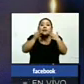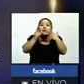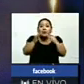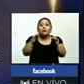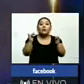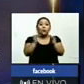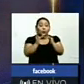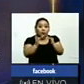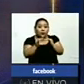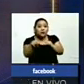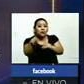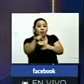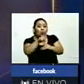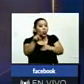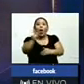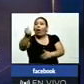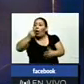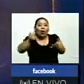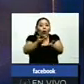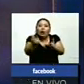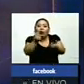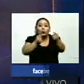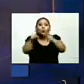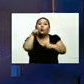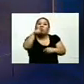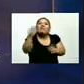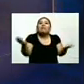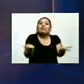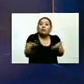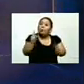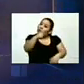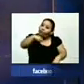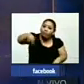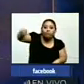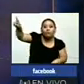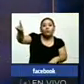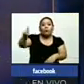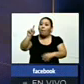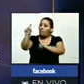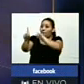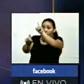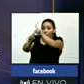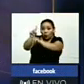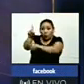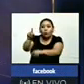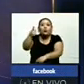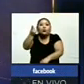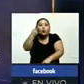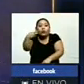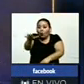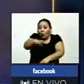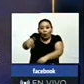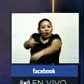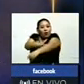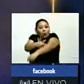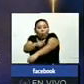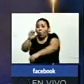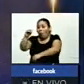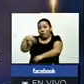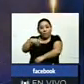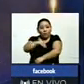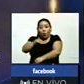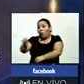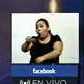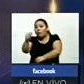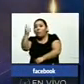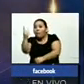estos síntomas, no automedicarse. Lo que usted tiene que hacer es buscar ayuda, consultar a la unidad de salud o al médico familiar